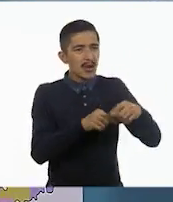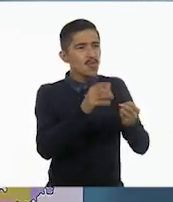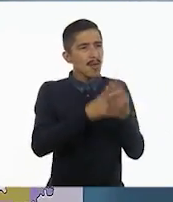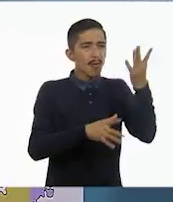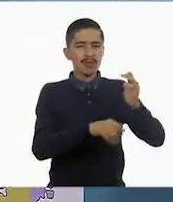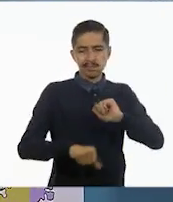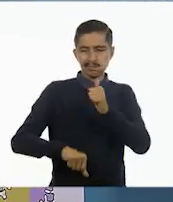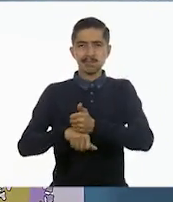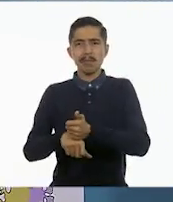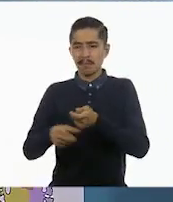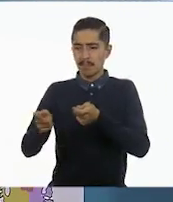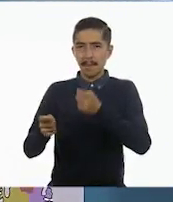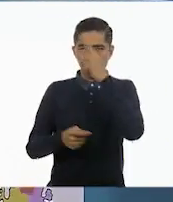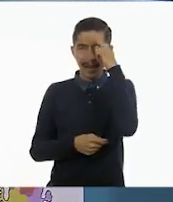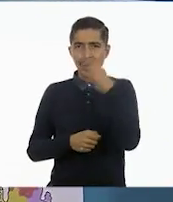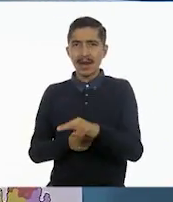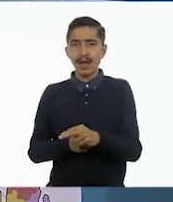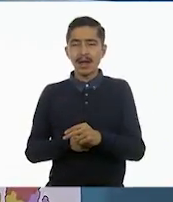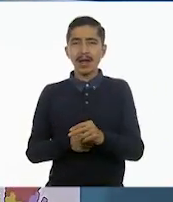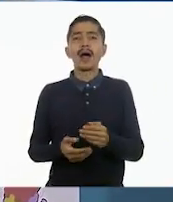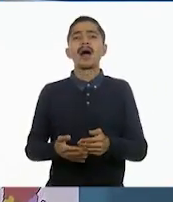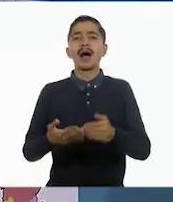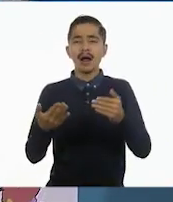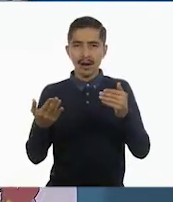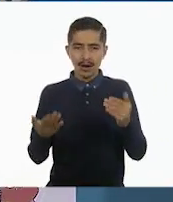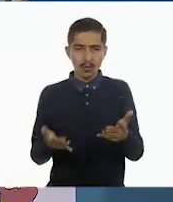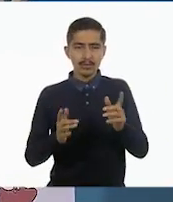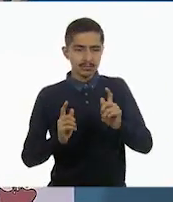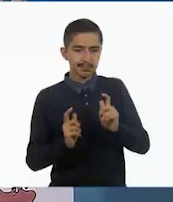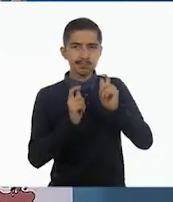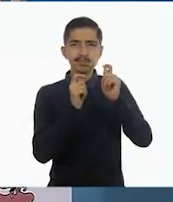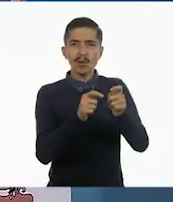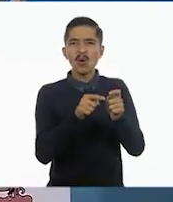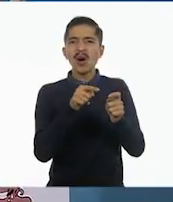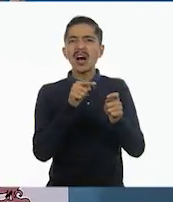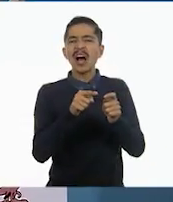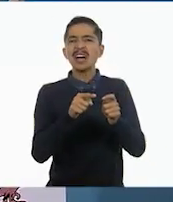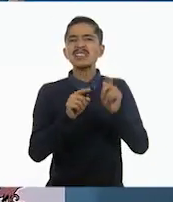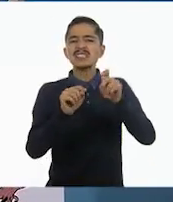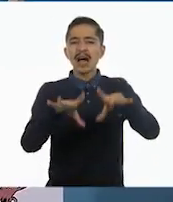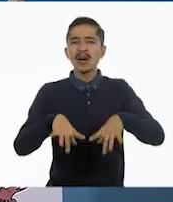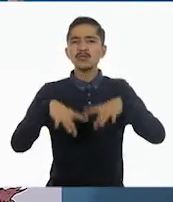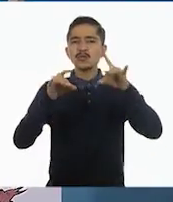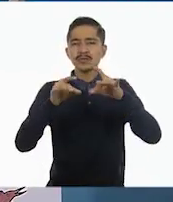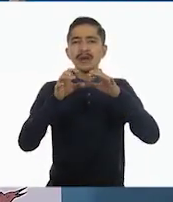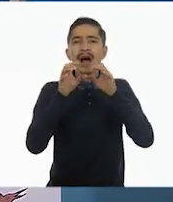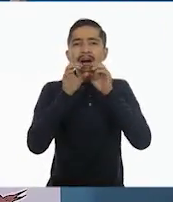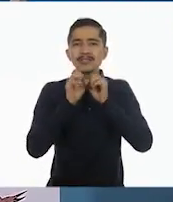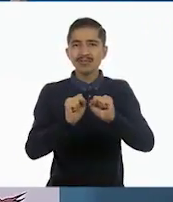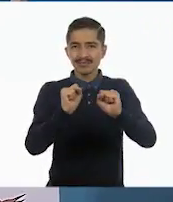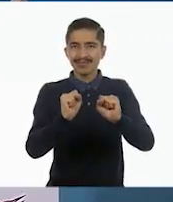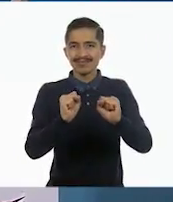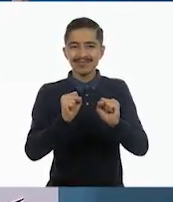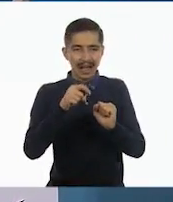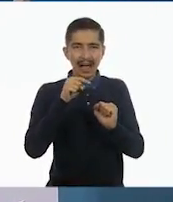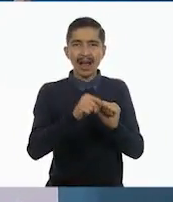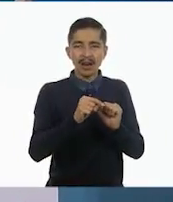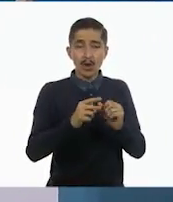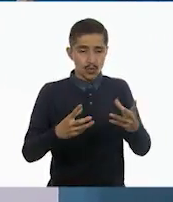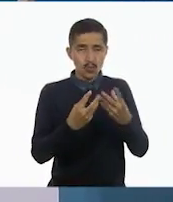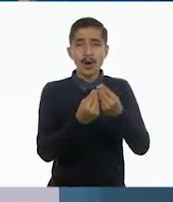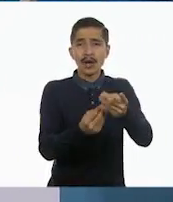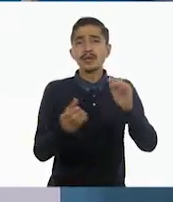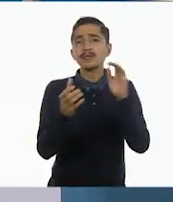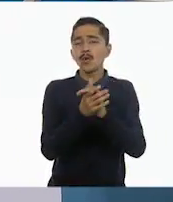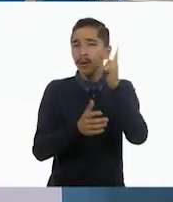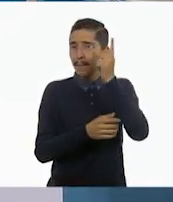imperio mexicano. Y por fin, le ofrecieron el trono al archiduque austriaco Maximiliano de Habsburgo. Y él, junto con su